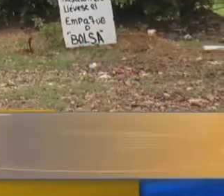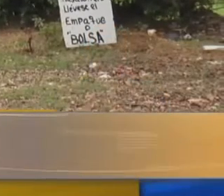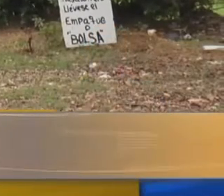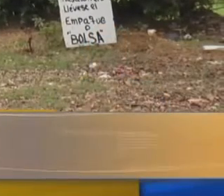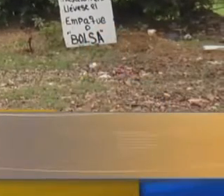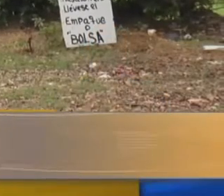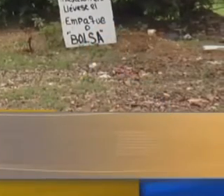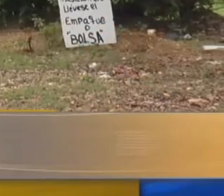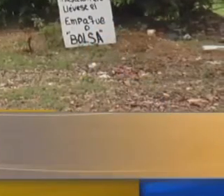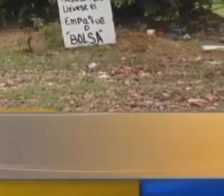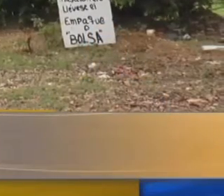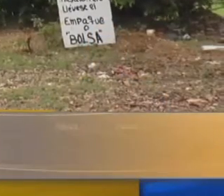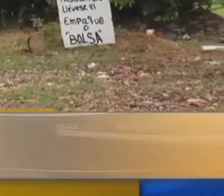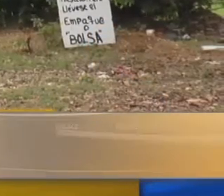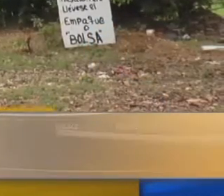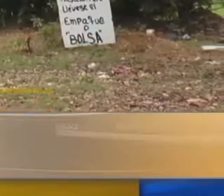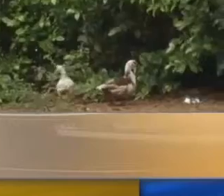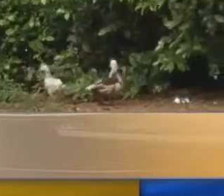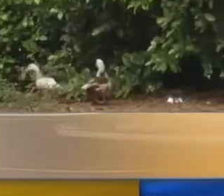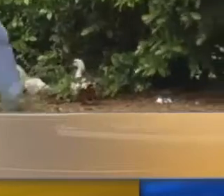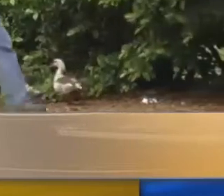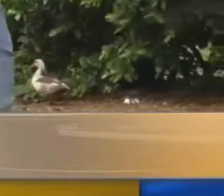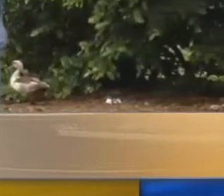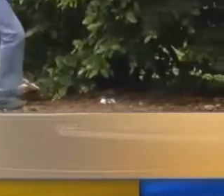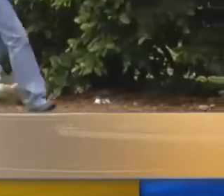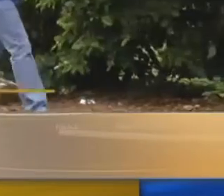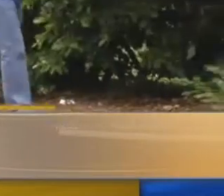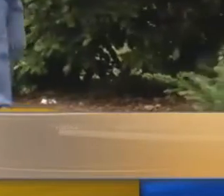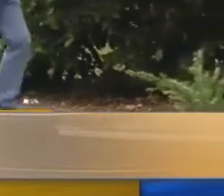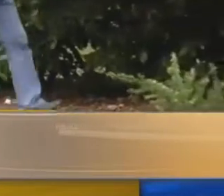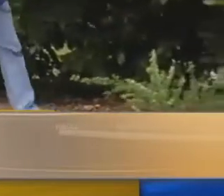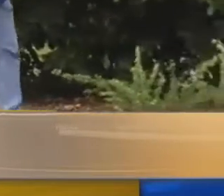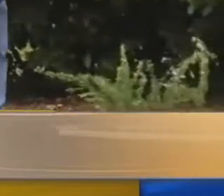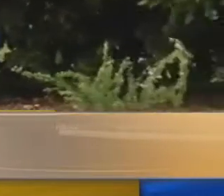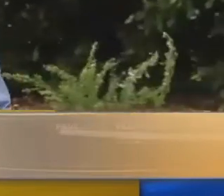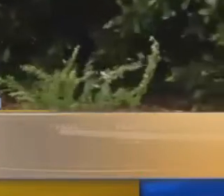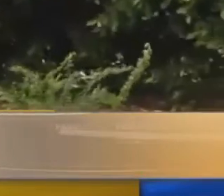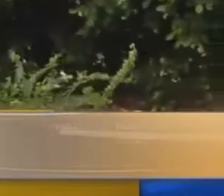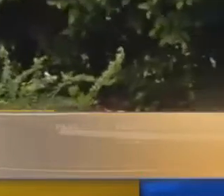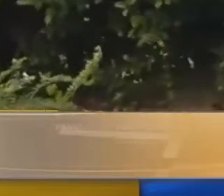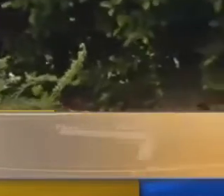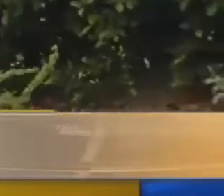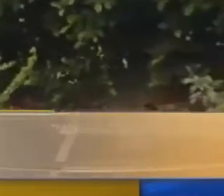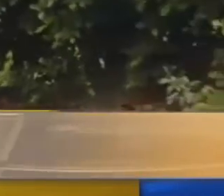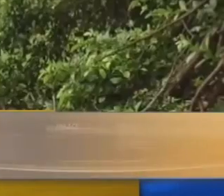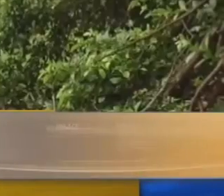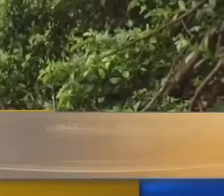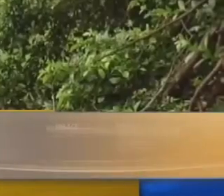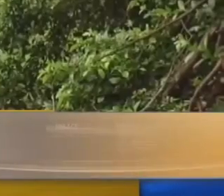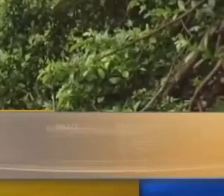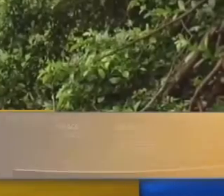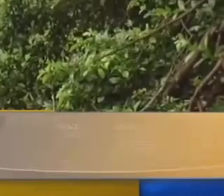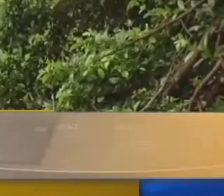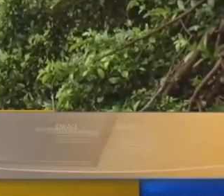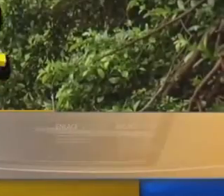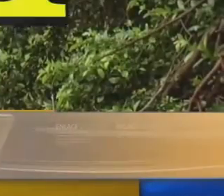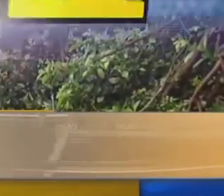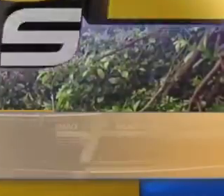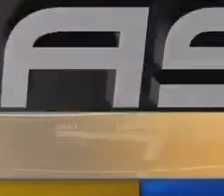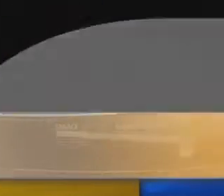Denuncian relleno de humedales en el barrio Coviva a pesar de las advertencias sobre la ilegalidad por parte de las autoridades. Afectados anuncian acciones legales contra quienes